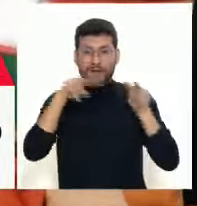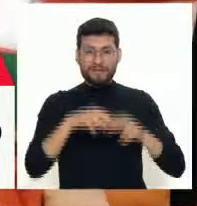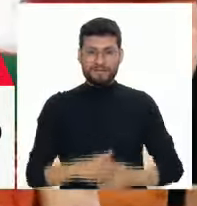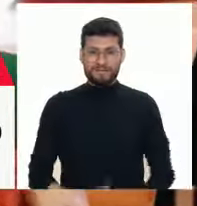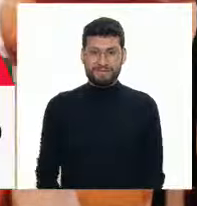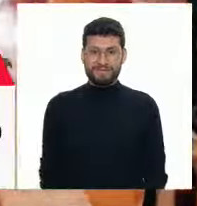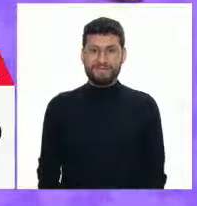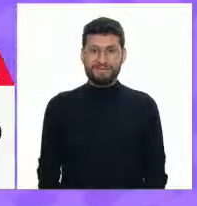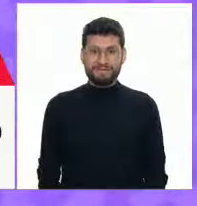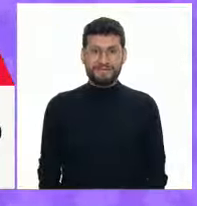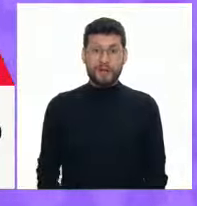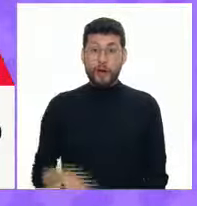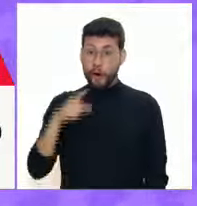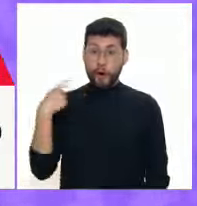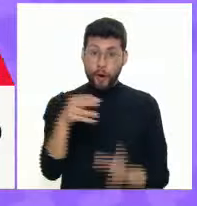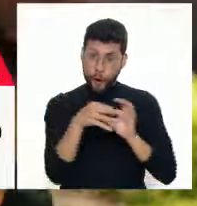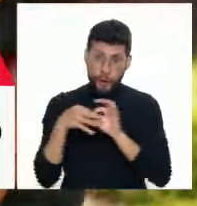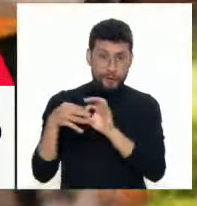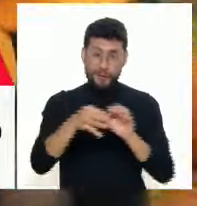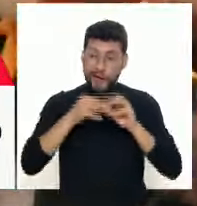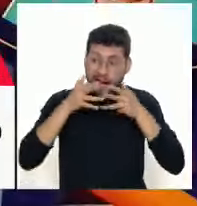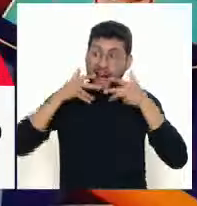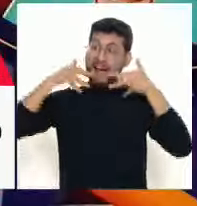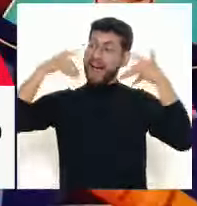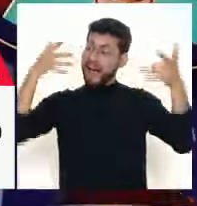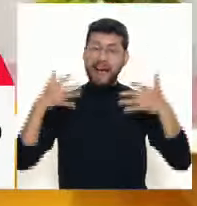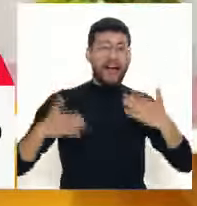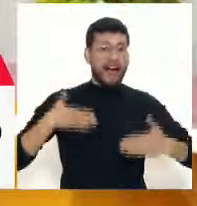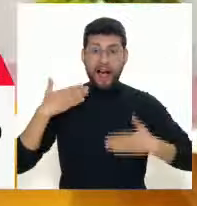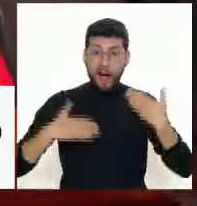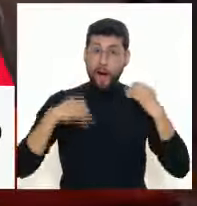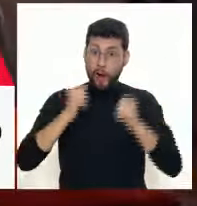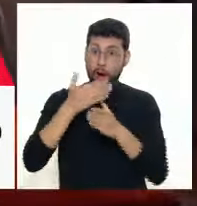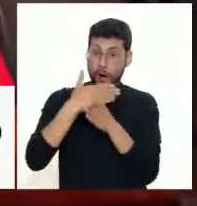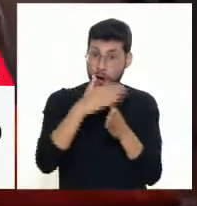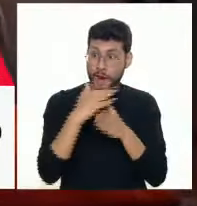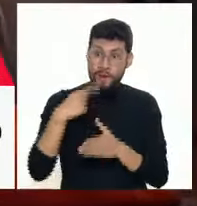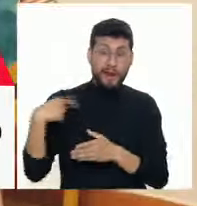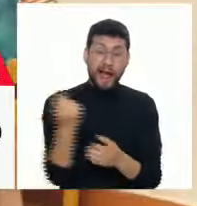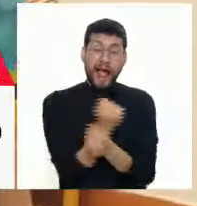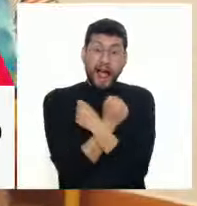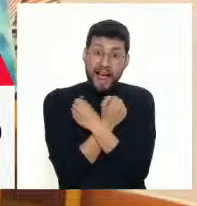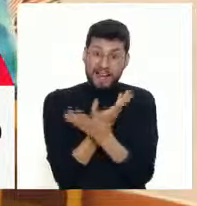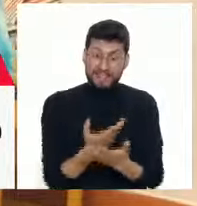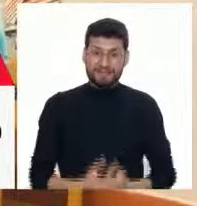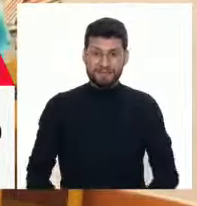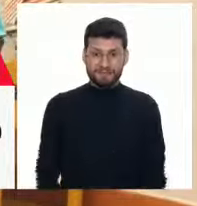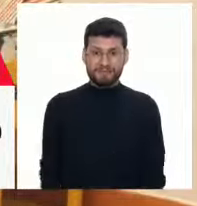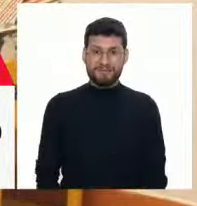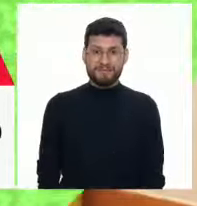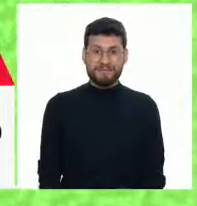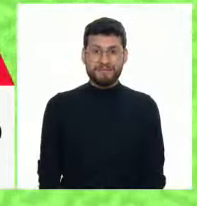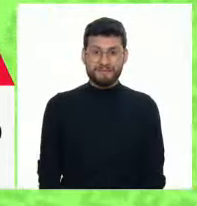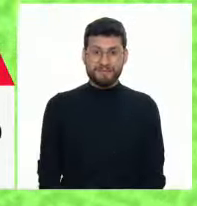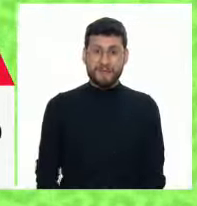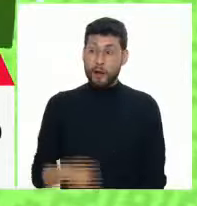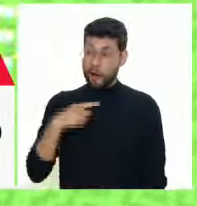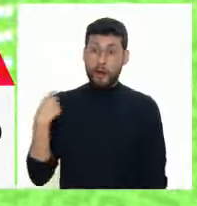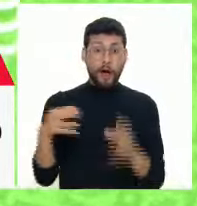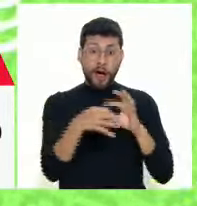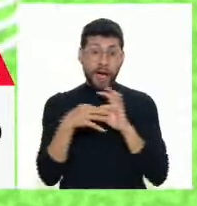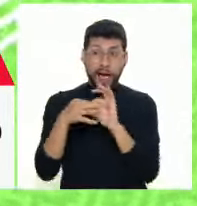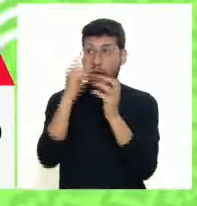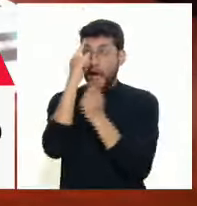cumplida. Sí. Nos une la risa, la alegría de compartir con los que más queremos. Nos une